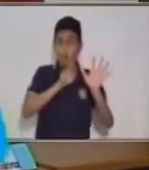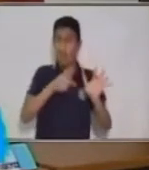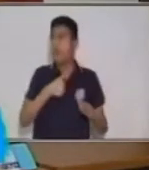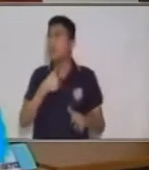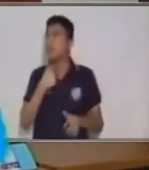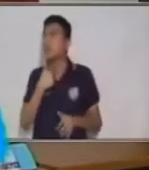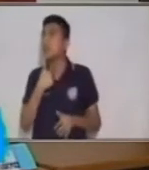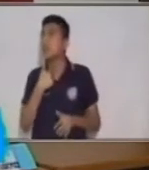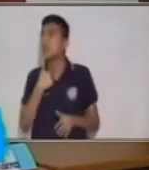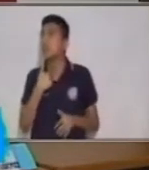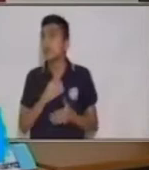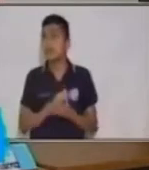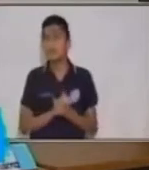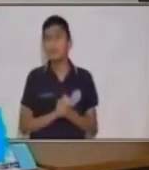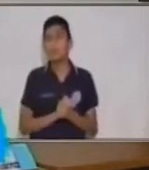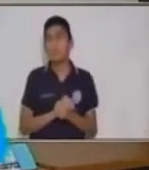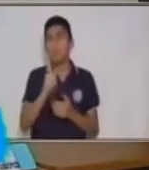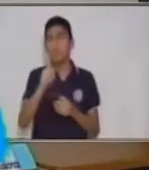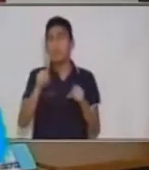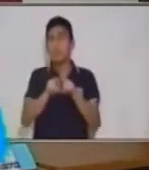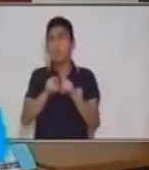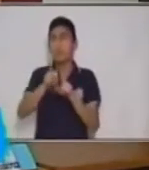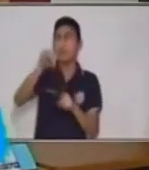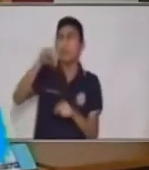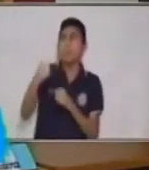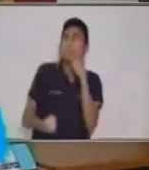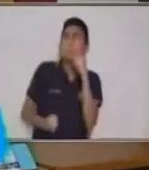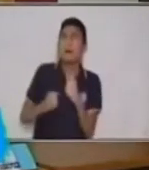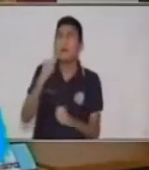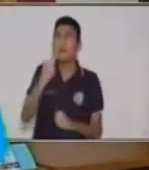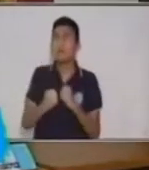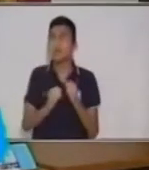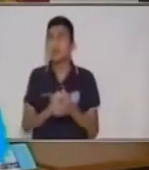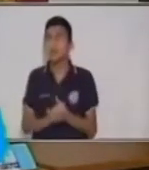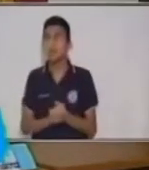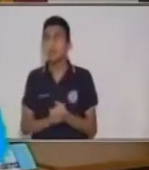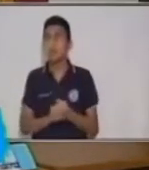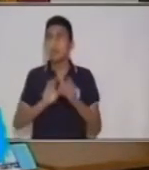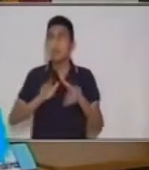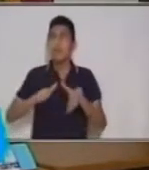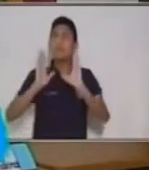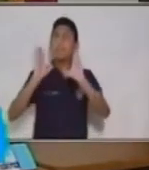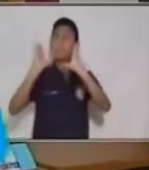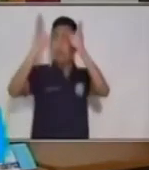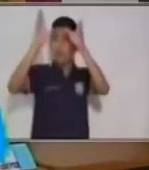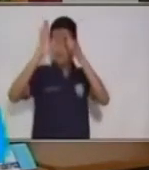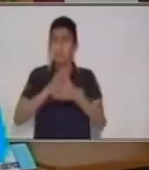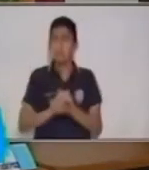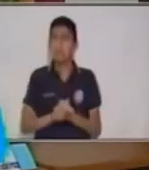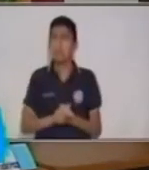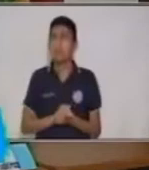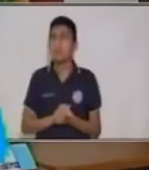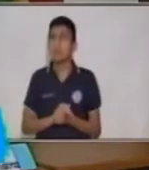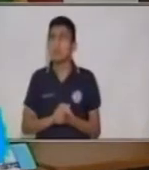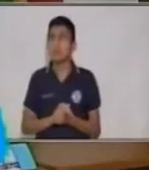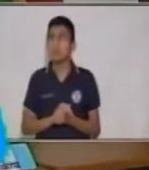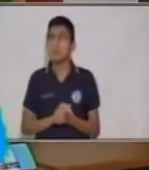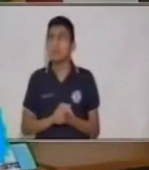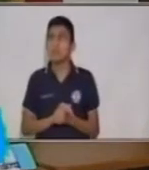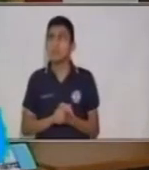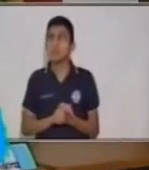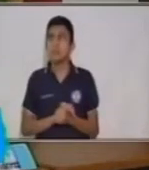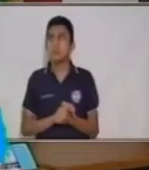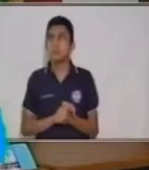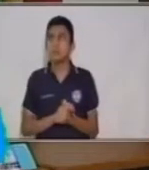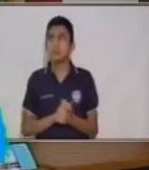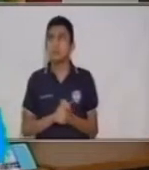el fútbol, el baloncesto y la maratón. ¿El 10? El baloncesto. Muy bien, el